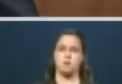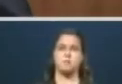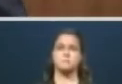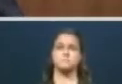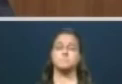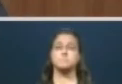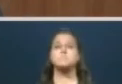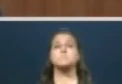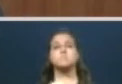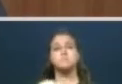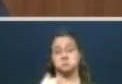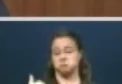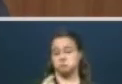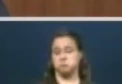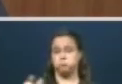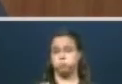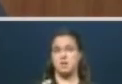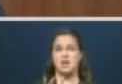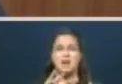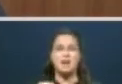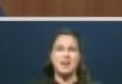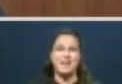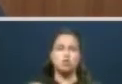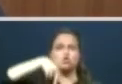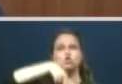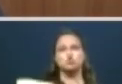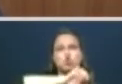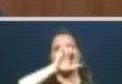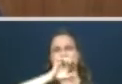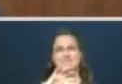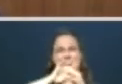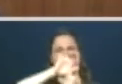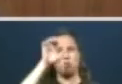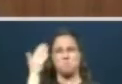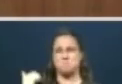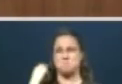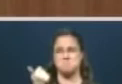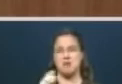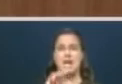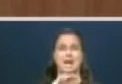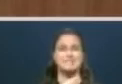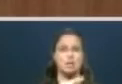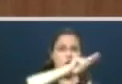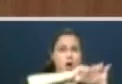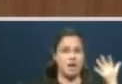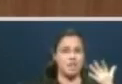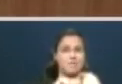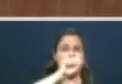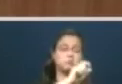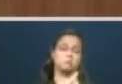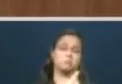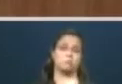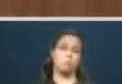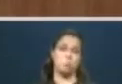por otro lado la reciente ampliación de la macrorregión 'regiones del sudoeste europeo constituida inicialmente por castilla y león galicia y la región norte de portugal